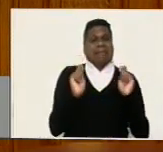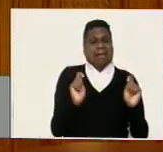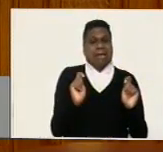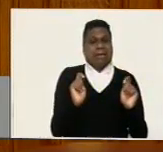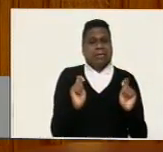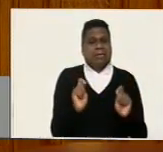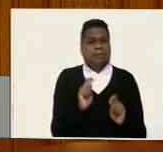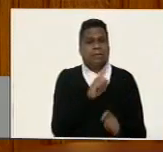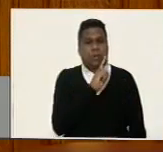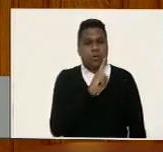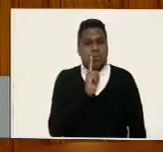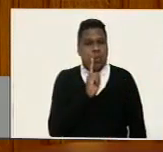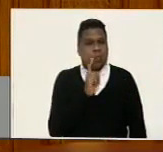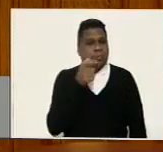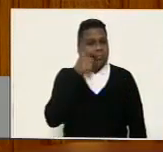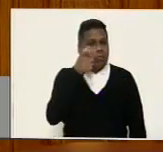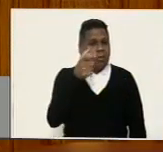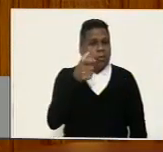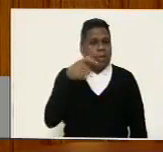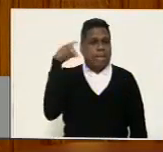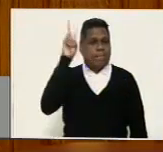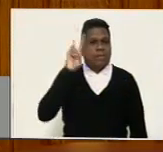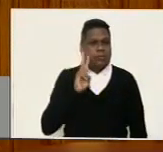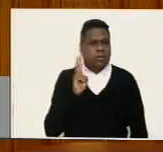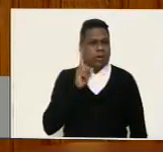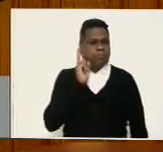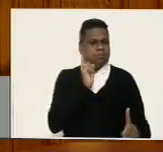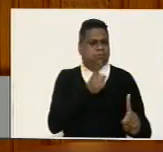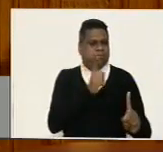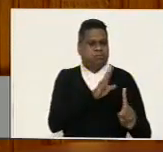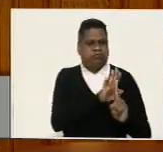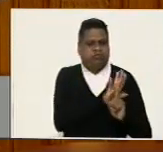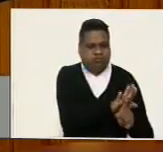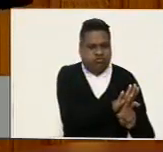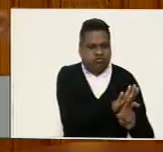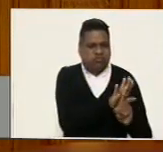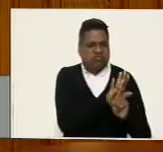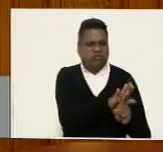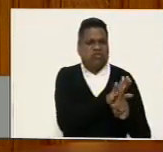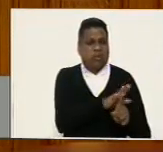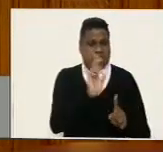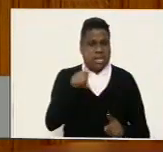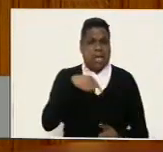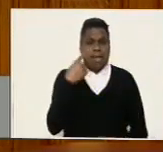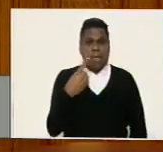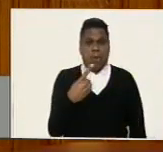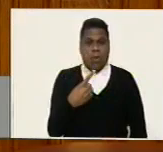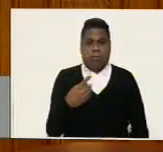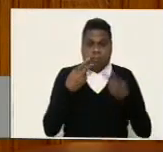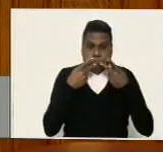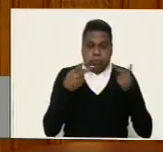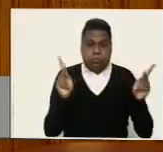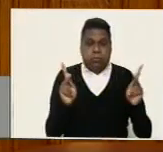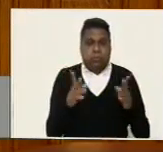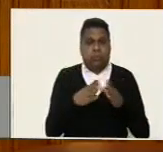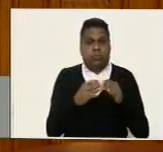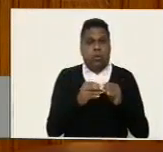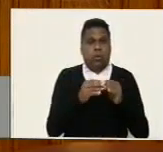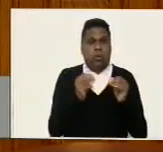al pueblo de Venezuela como una amenaza. Luego del decreto de Obama, consecutivamente hemos